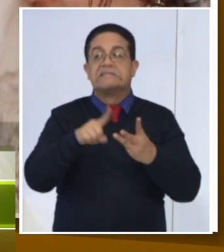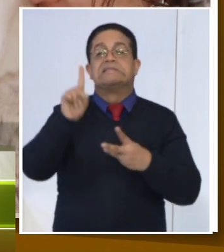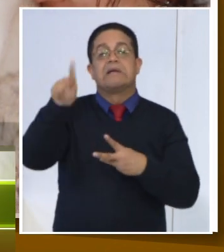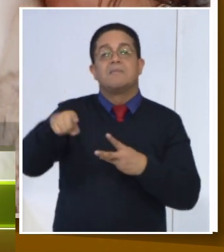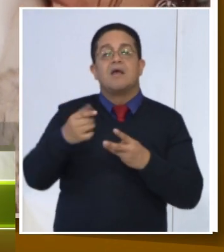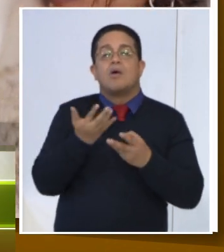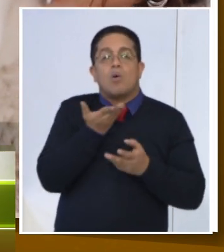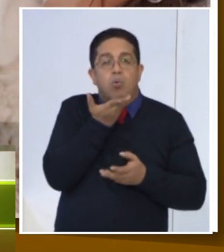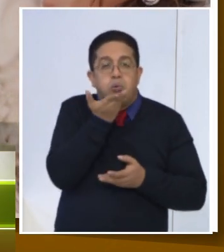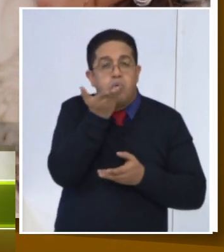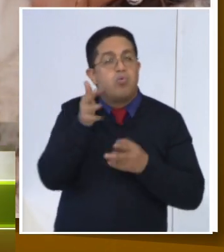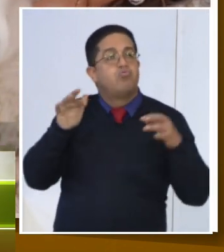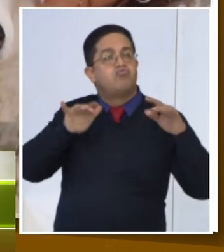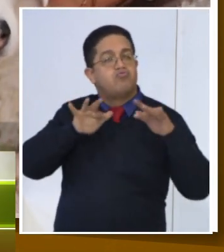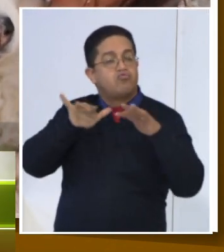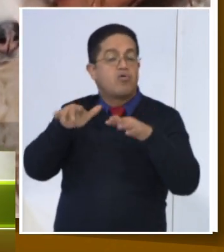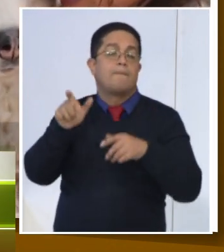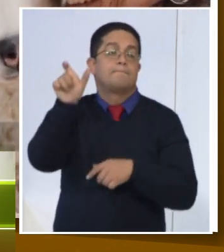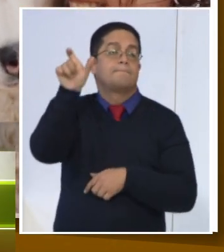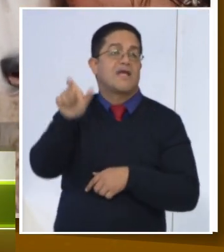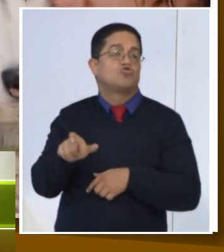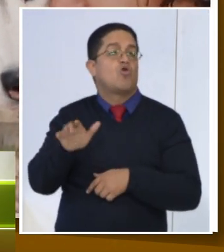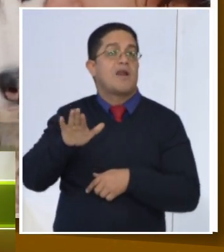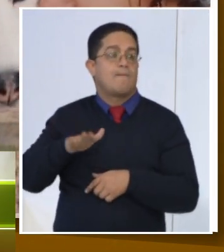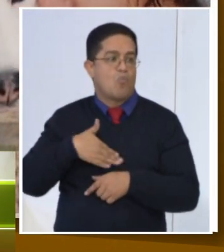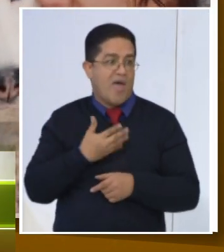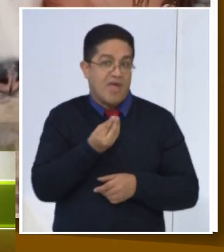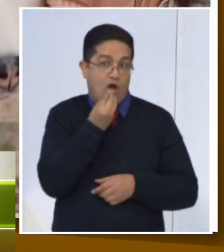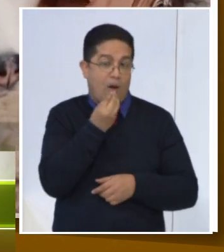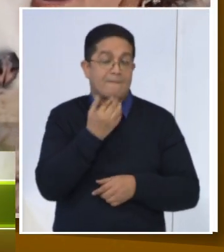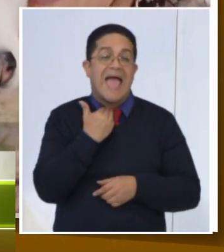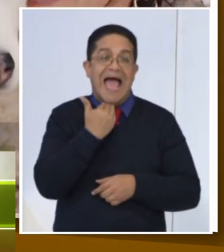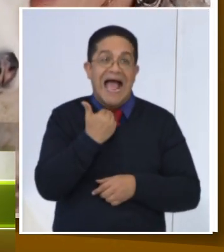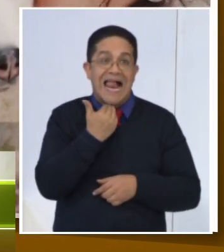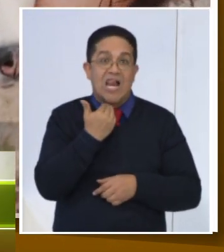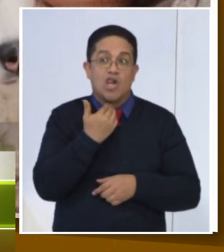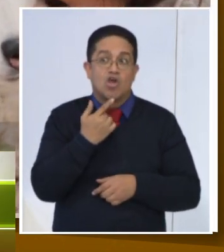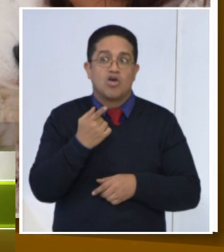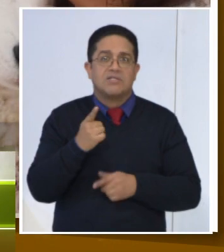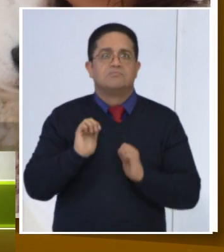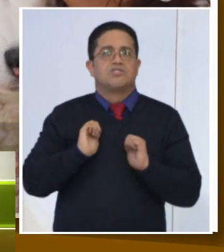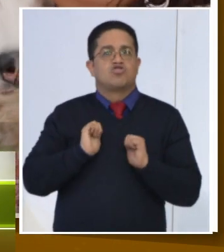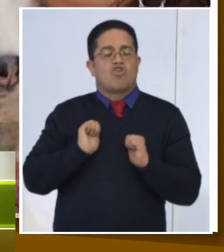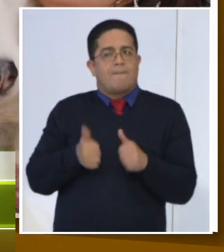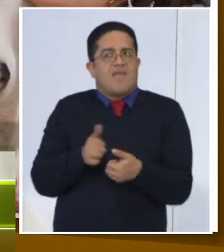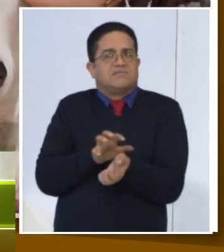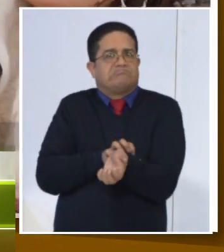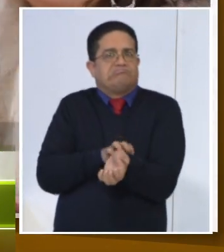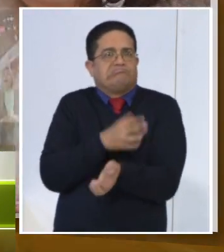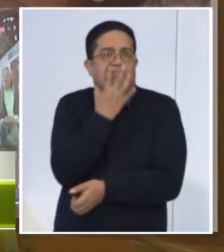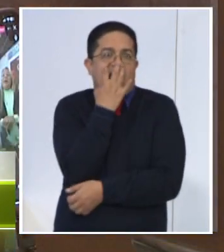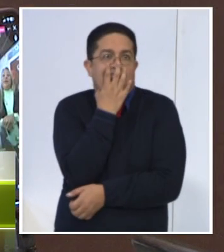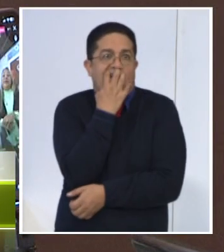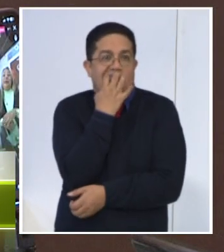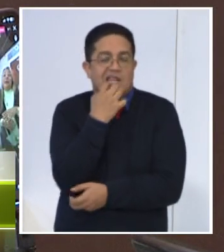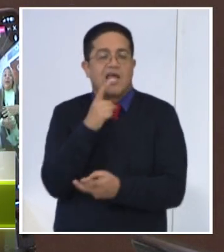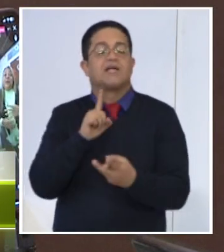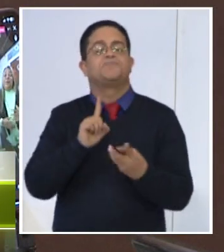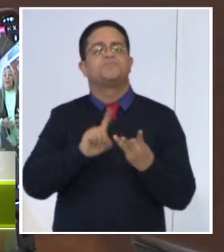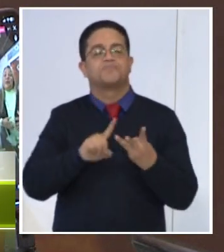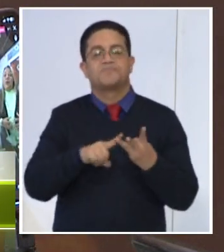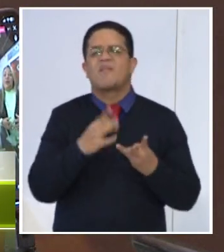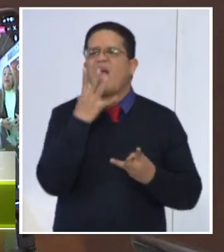ambientales, donde una persona puede ingerir un alimento y puede resultar en una alergia respiratoria, Hablar de